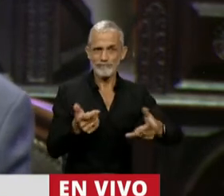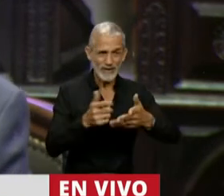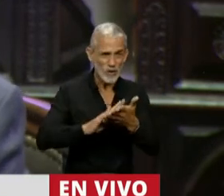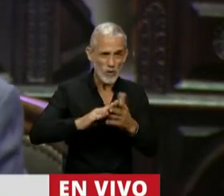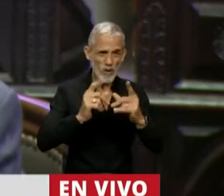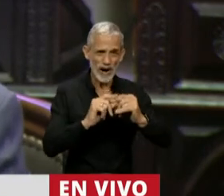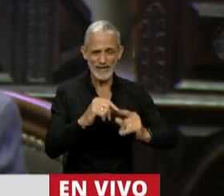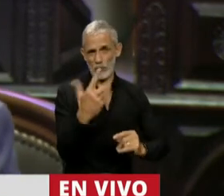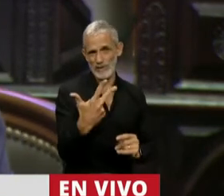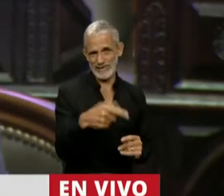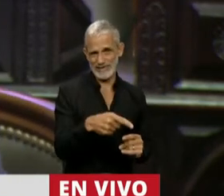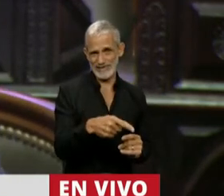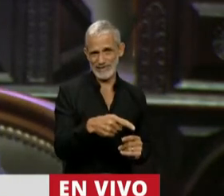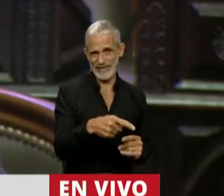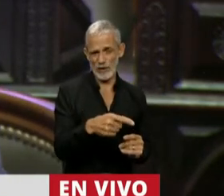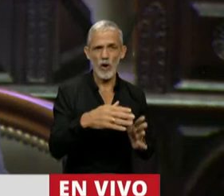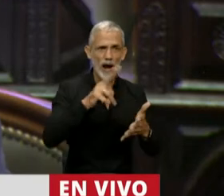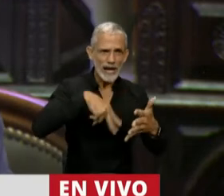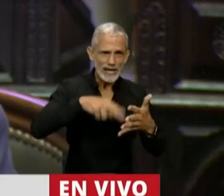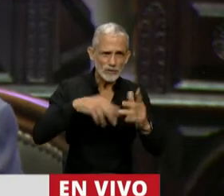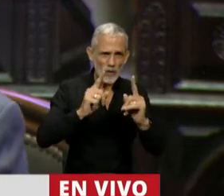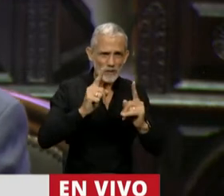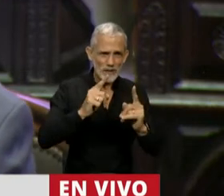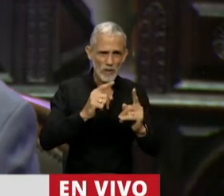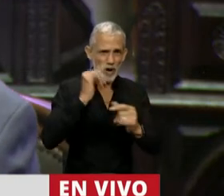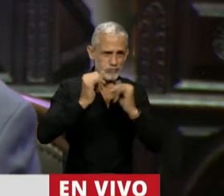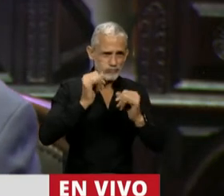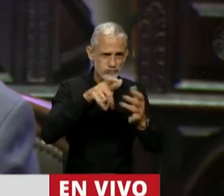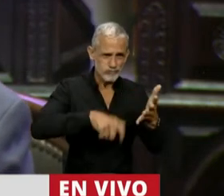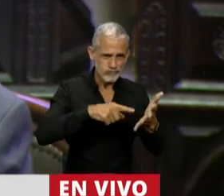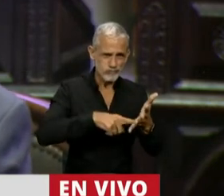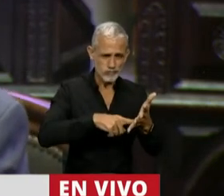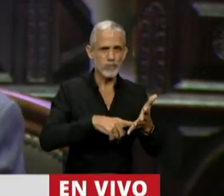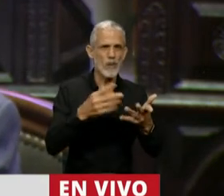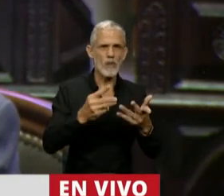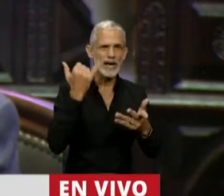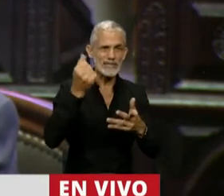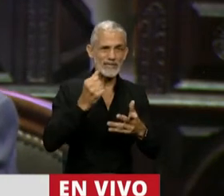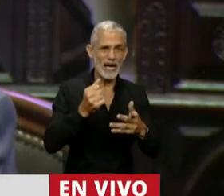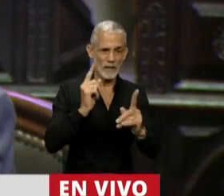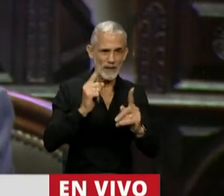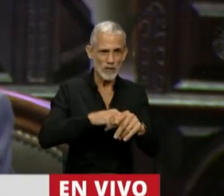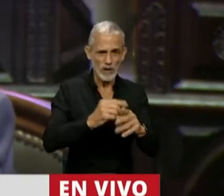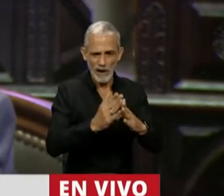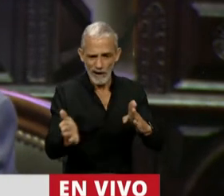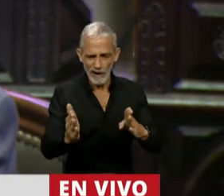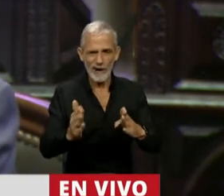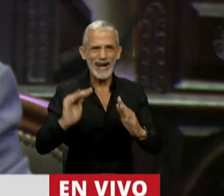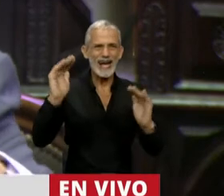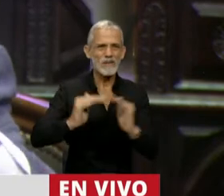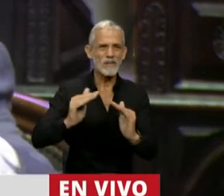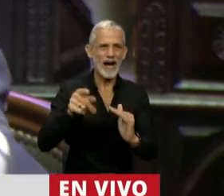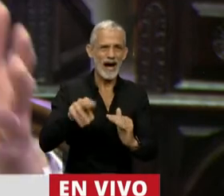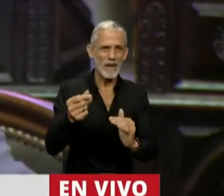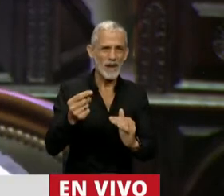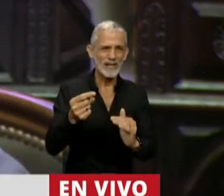nuevo artículo tercero que leyó el miembro informante, porque se hace aplicación inmediata de la rebaja a